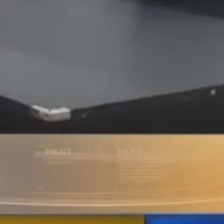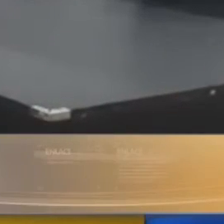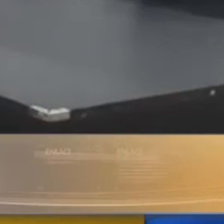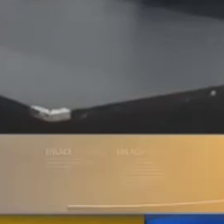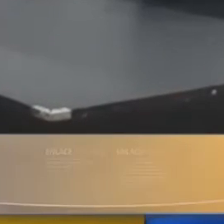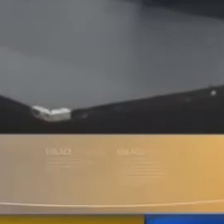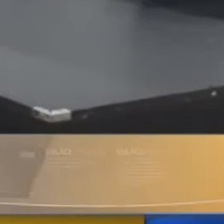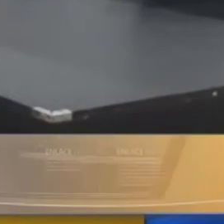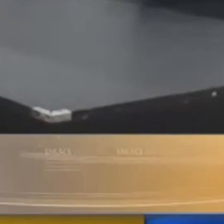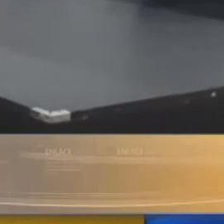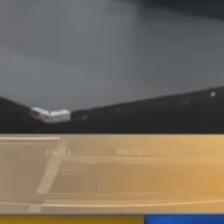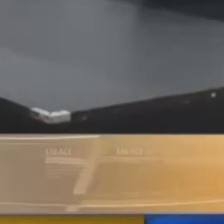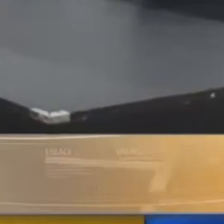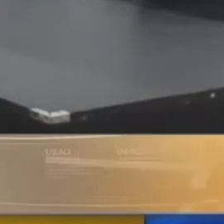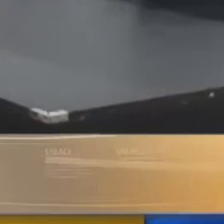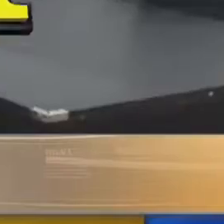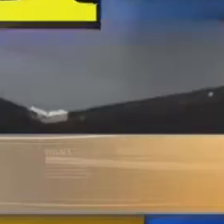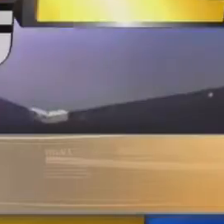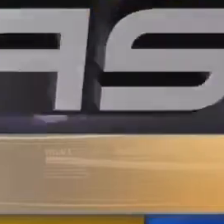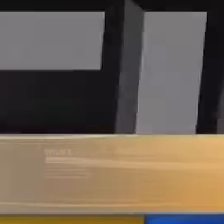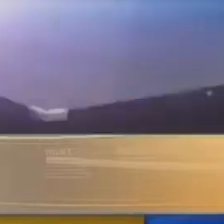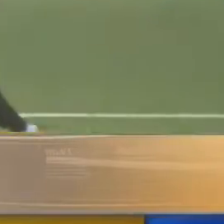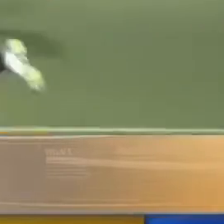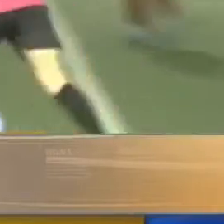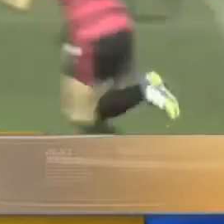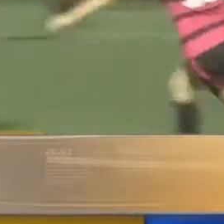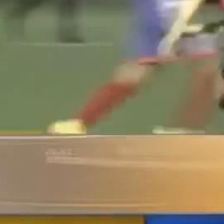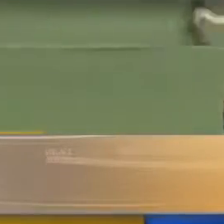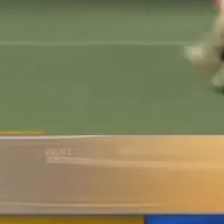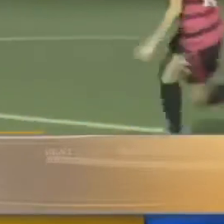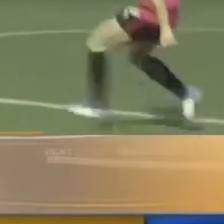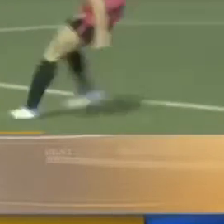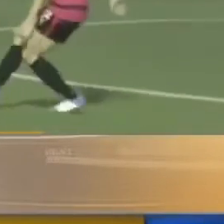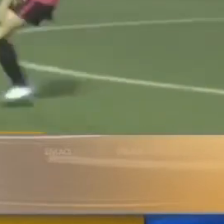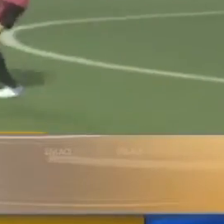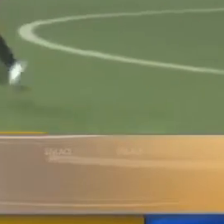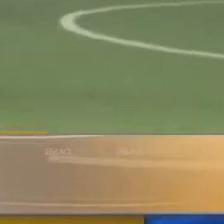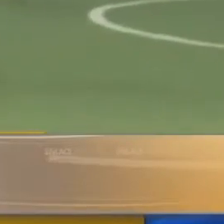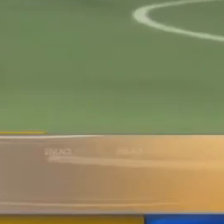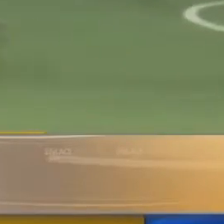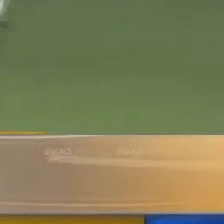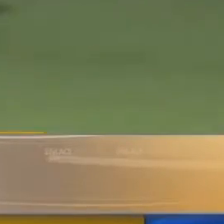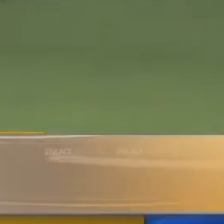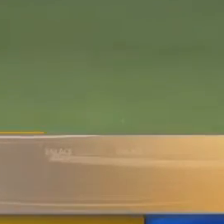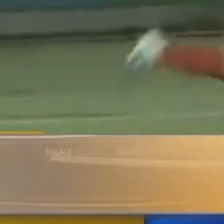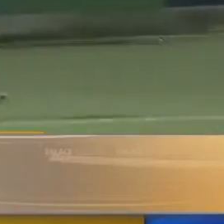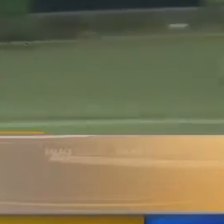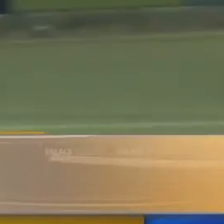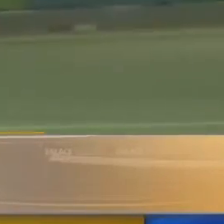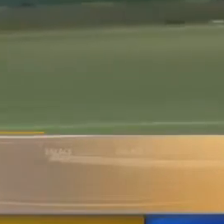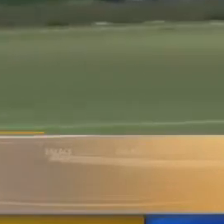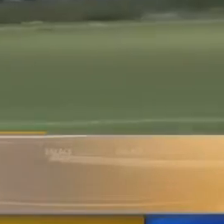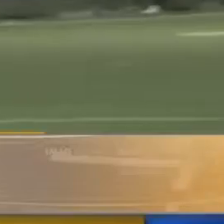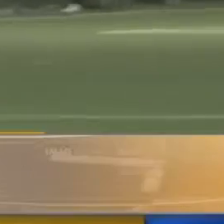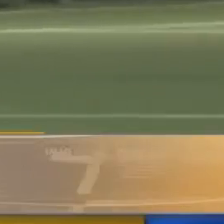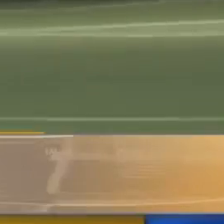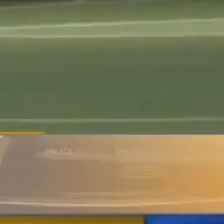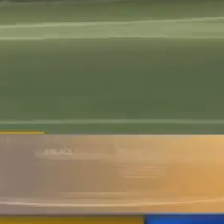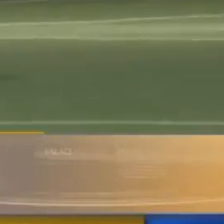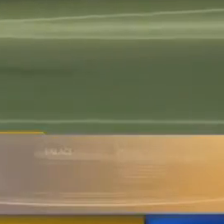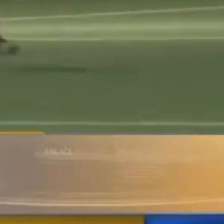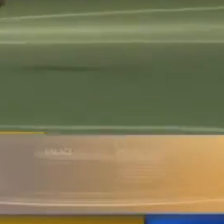'metropolitano' información en minutos en las noticias variando fc se creó con el título de campeón de la categoría abierta del campeonato municipal de fútbol